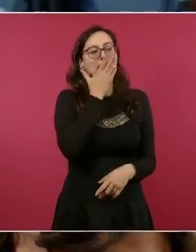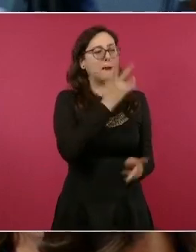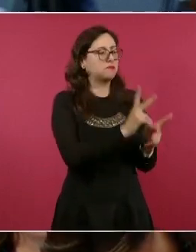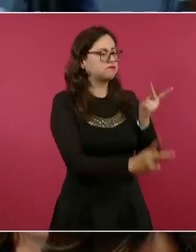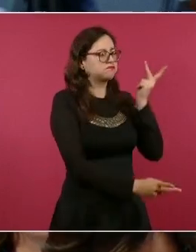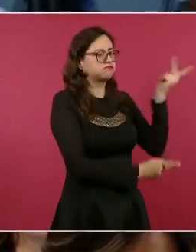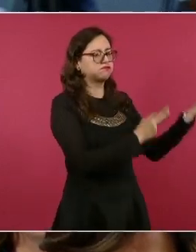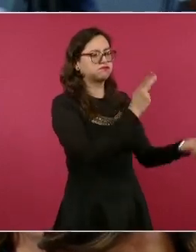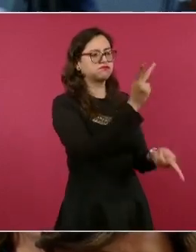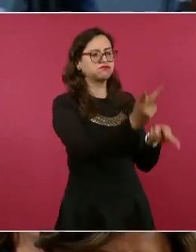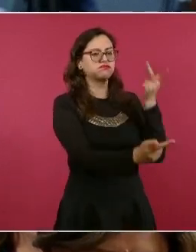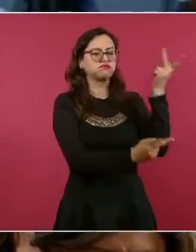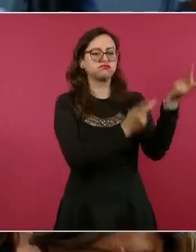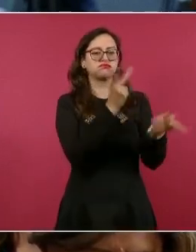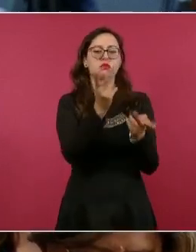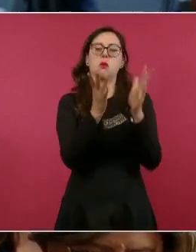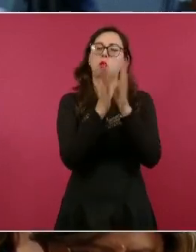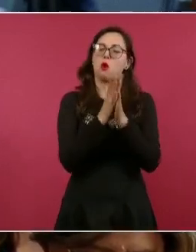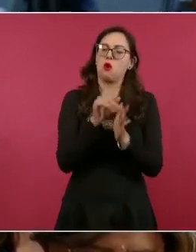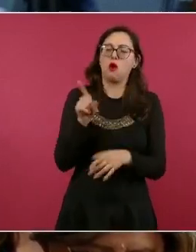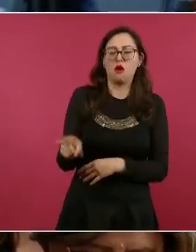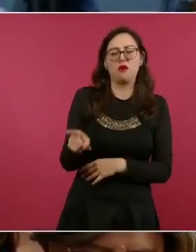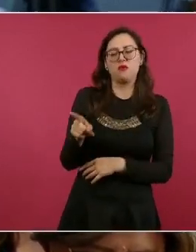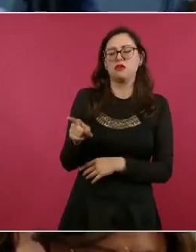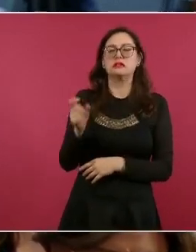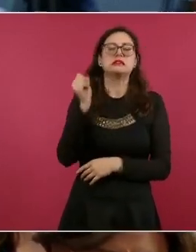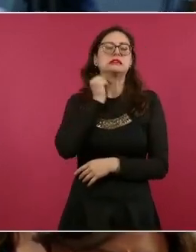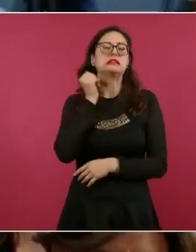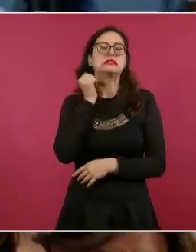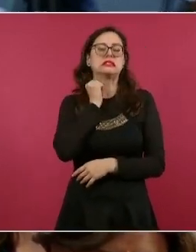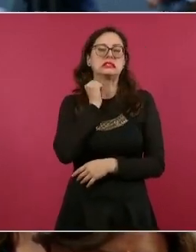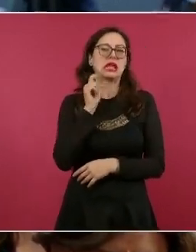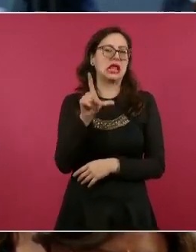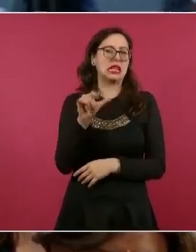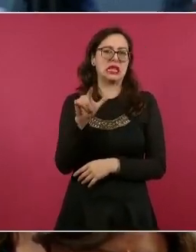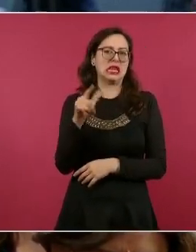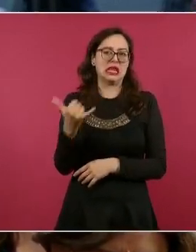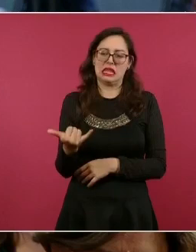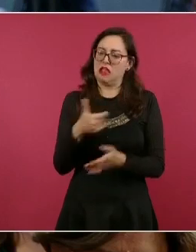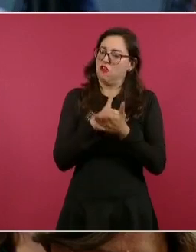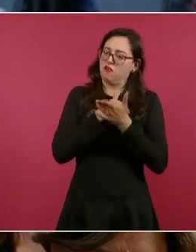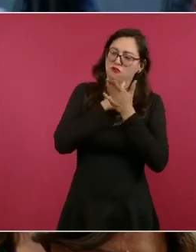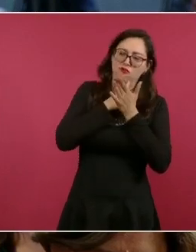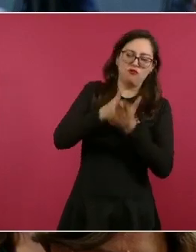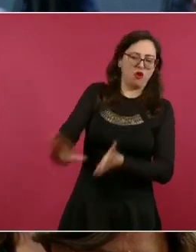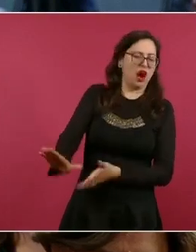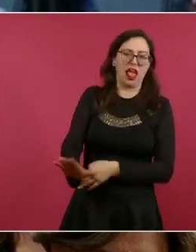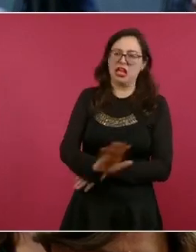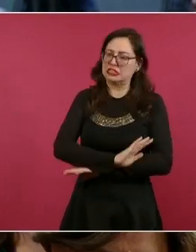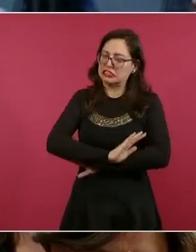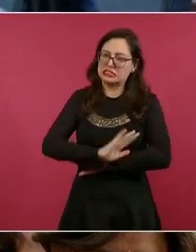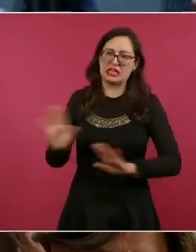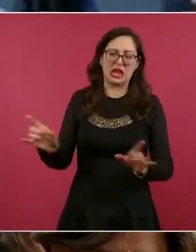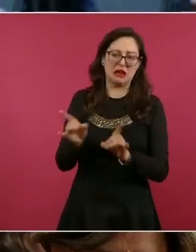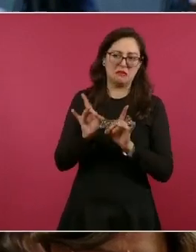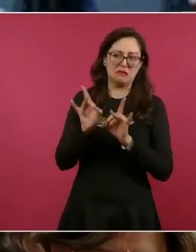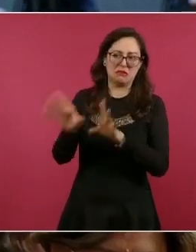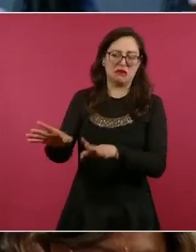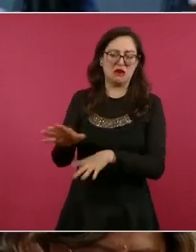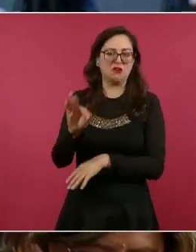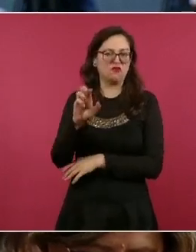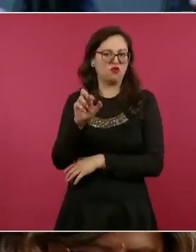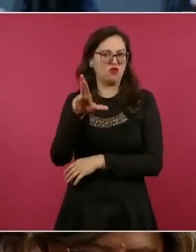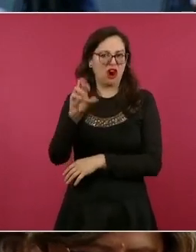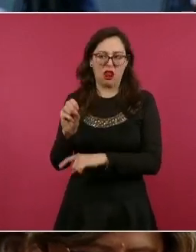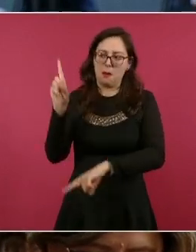evidentemente, para pedir y promover el desafuero de la señora juntando firmas ciudadanas. Hubo más de 500 mil firmas, justamente en la lógica de que